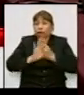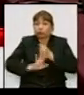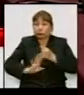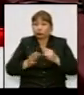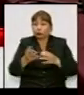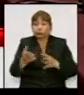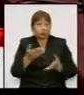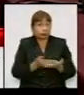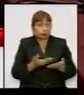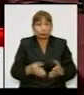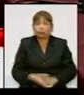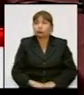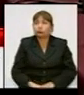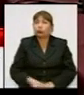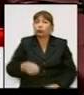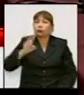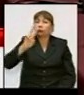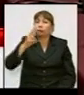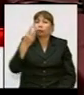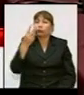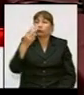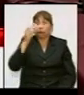digital. El segundo objetivo